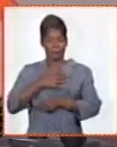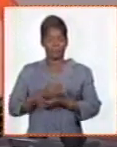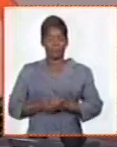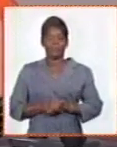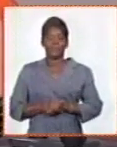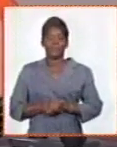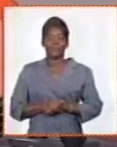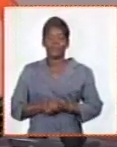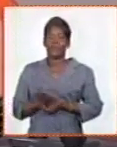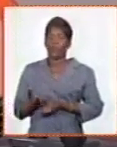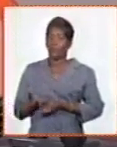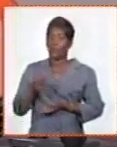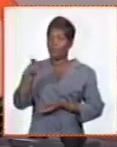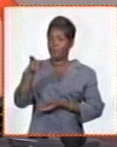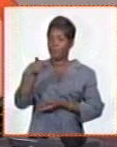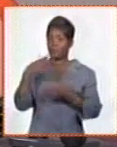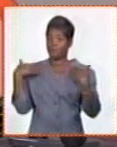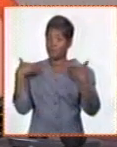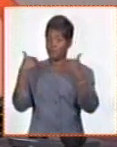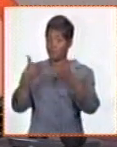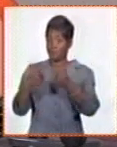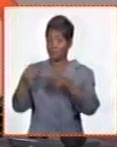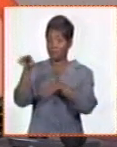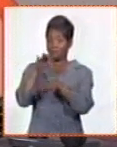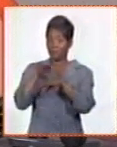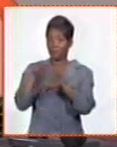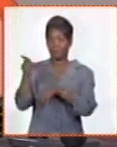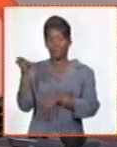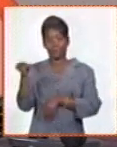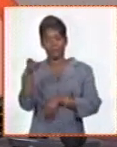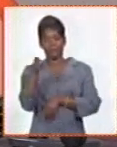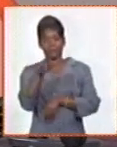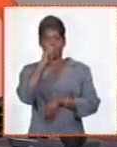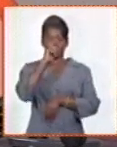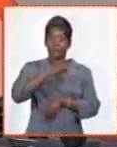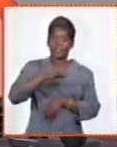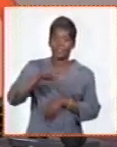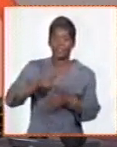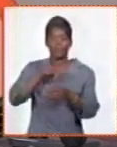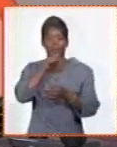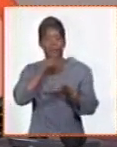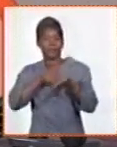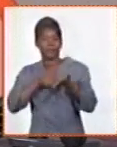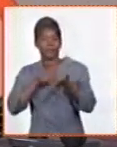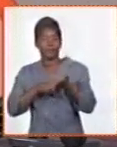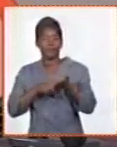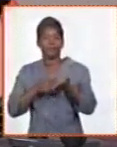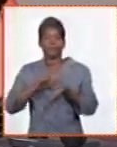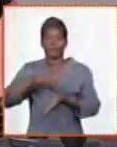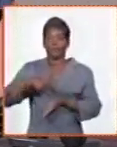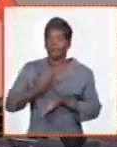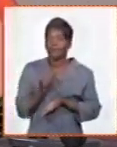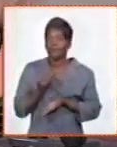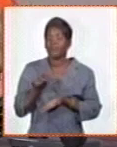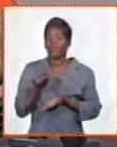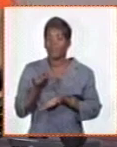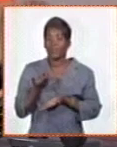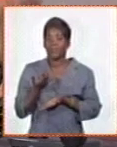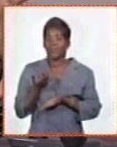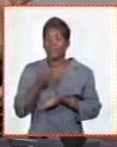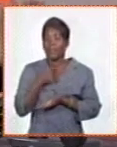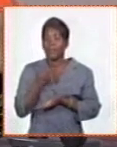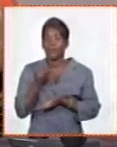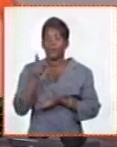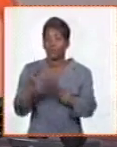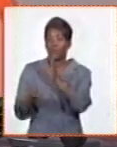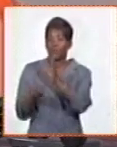eso? El llegar a cada lugar, el ver a los niños, el ver a sus padres, ¿cuánto ha cumplido los sueños que tenía en los 90 cuando fundó